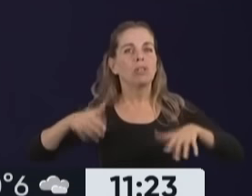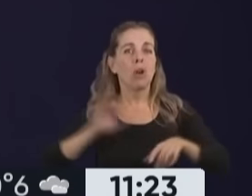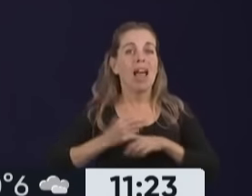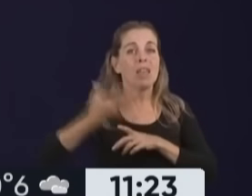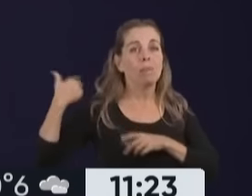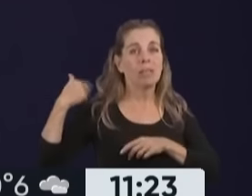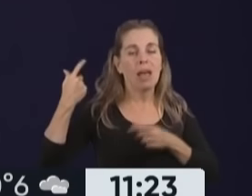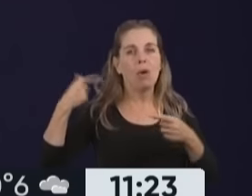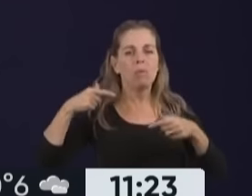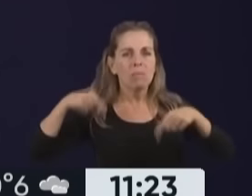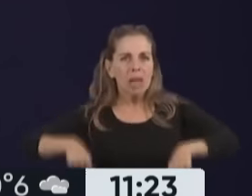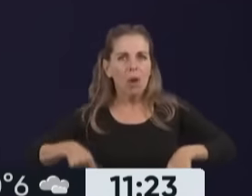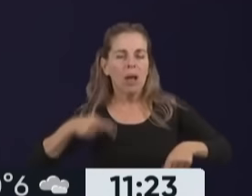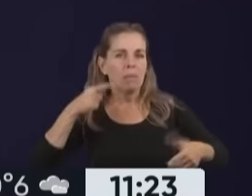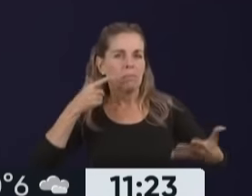que